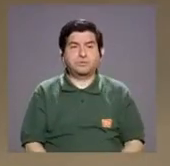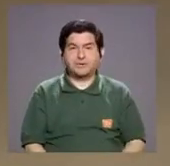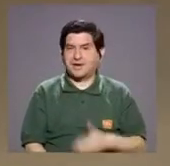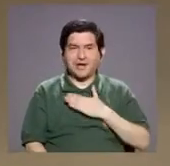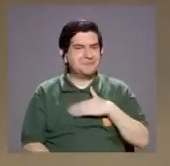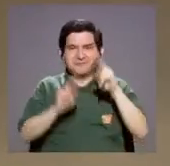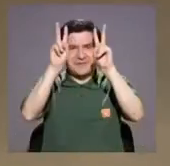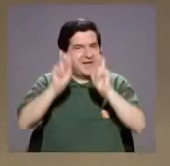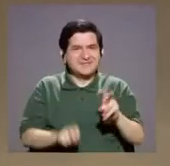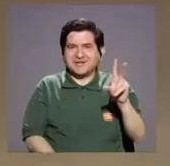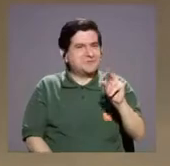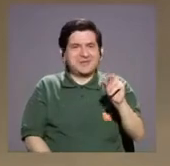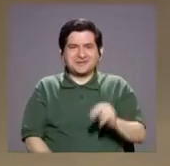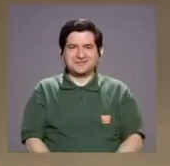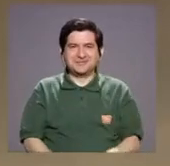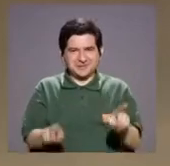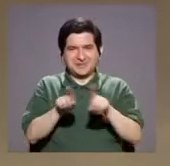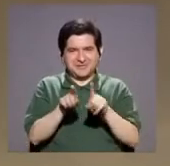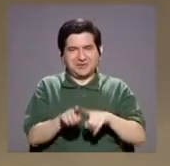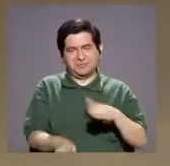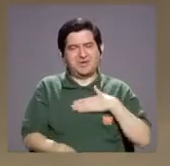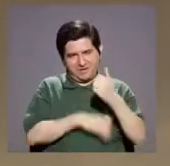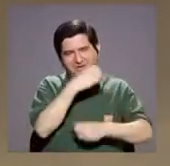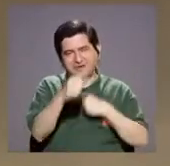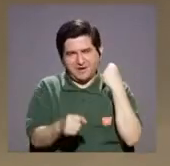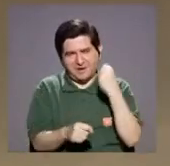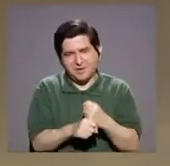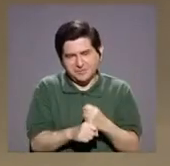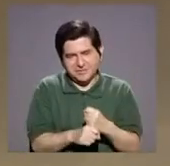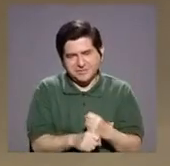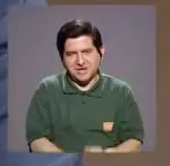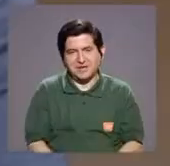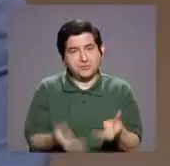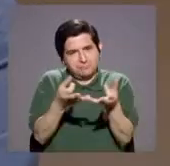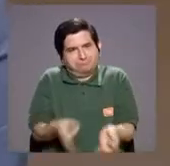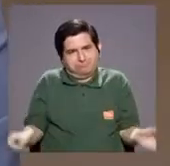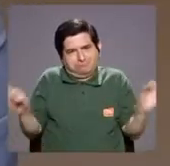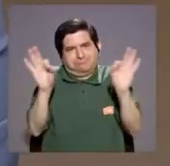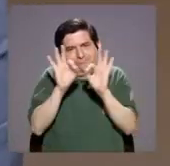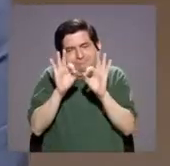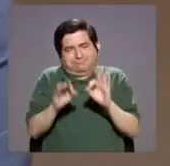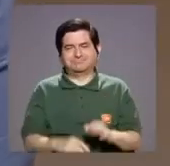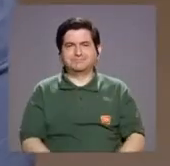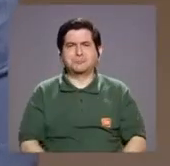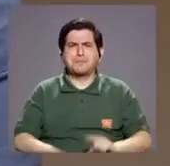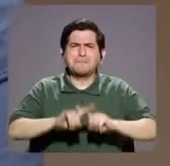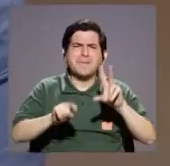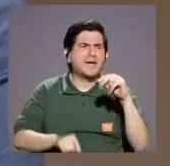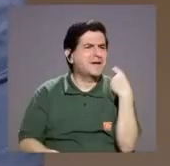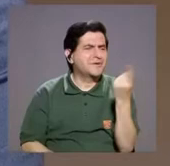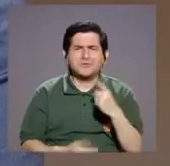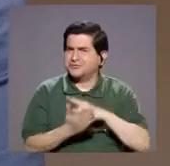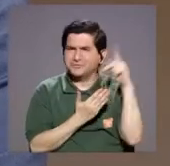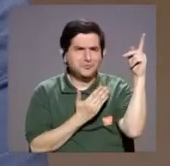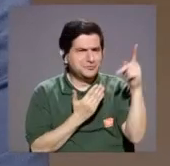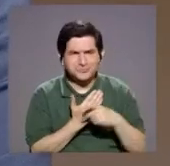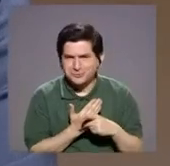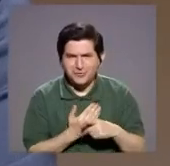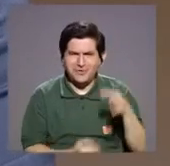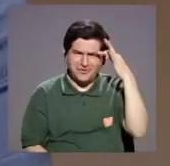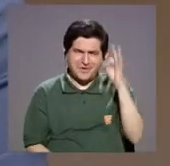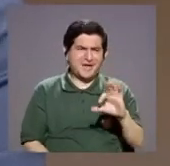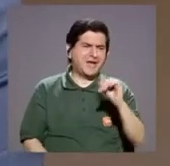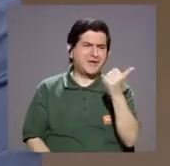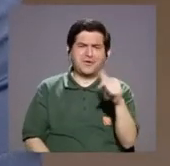exámenes también a estas edades es una buena cosa pero más allá de ese programa y me parece que